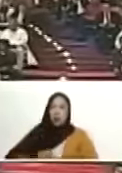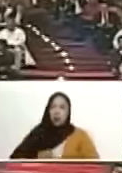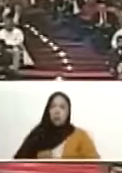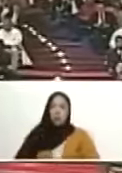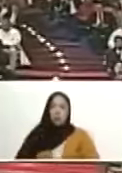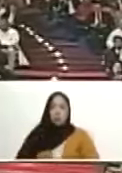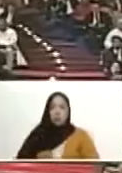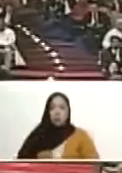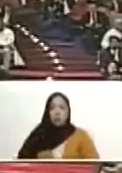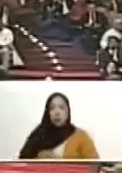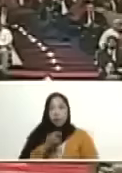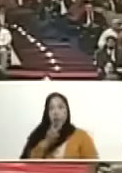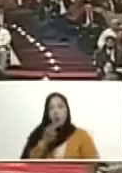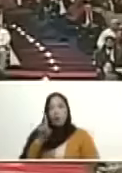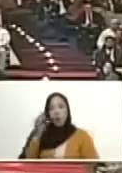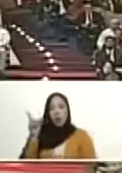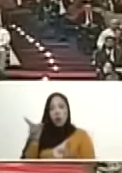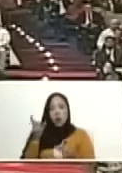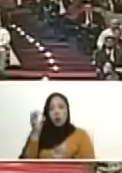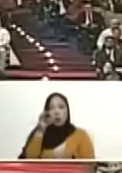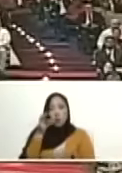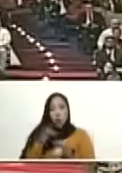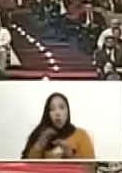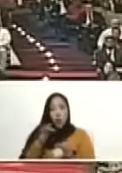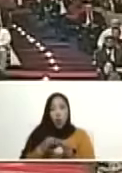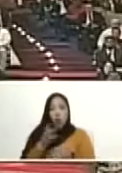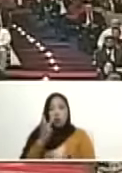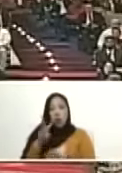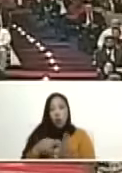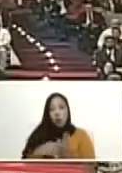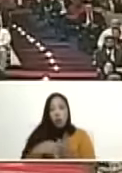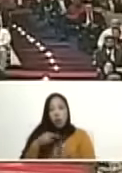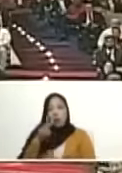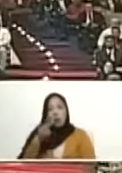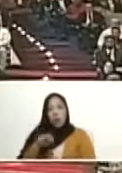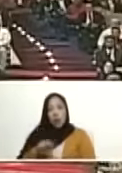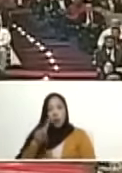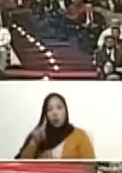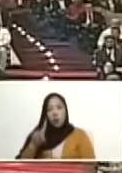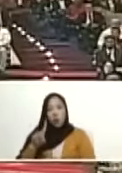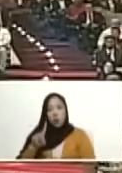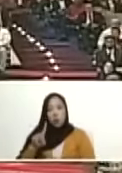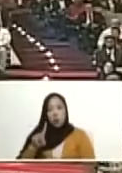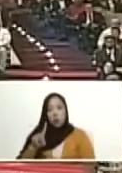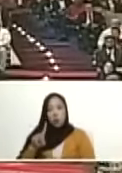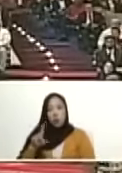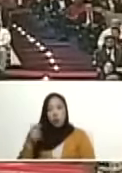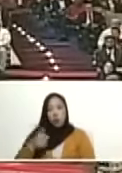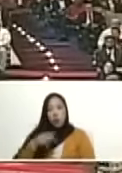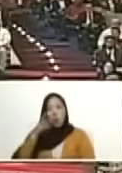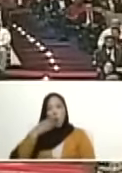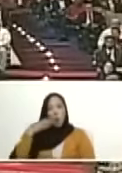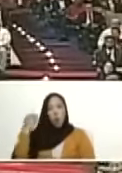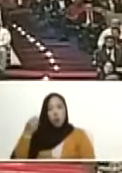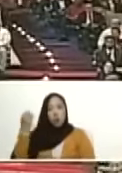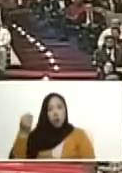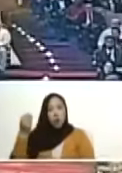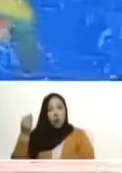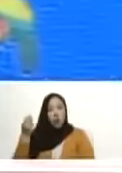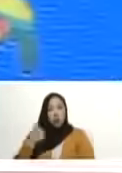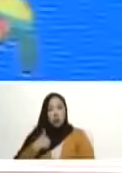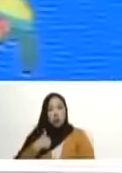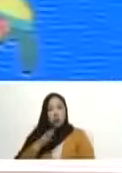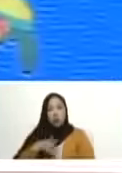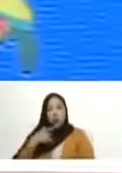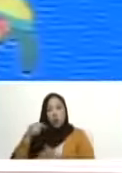en fecha 21 de septiembre del año 2021, y debo decir de manera orgullosa, debo decir